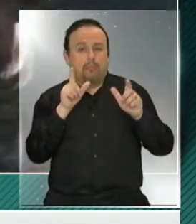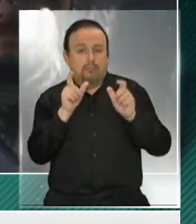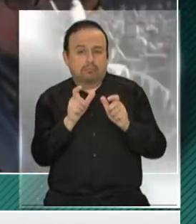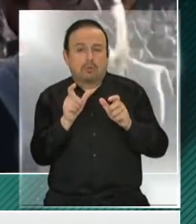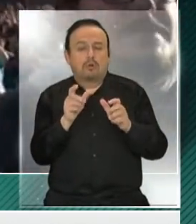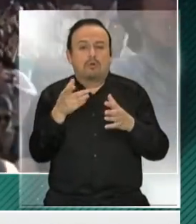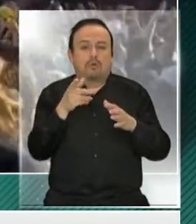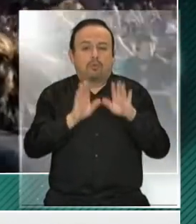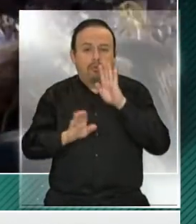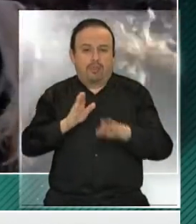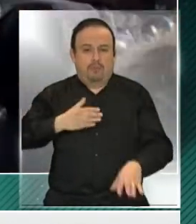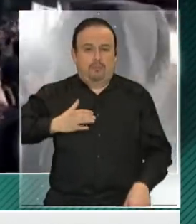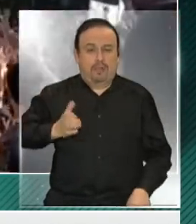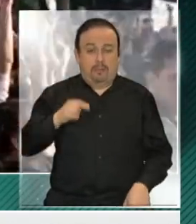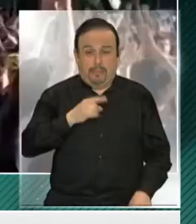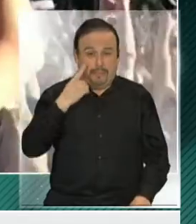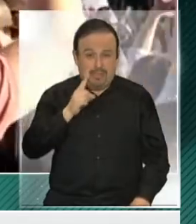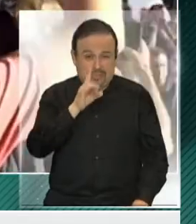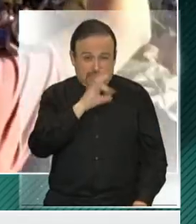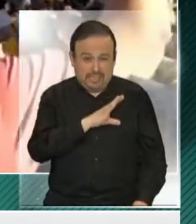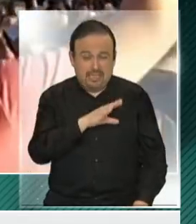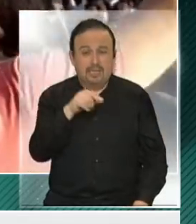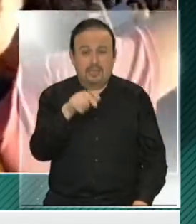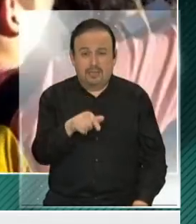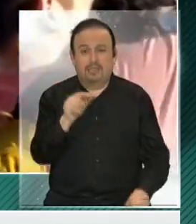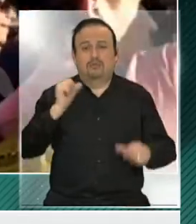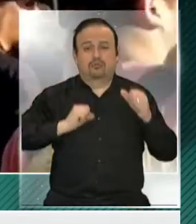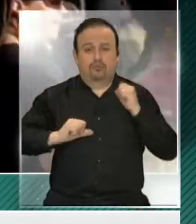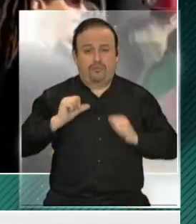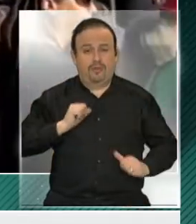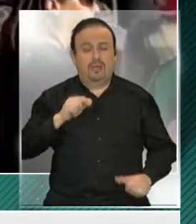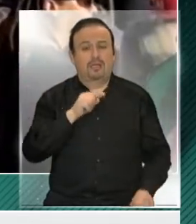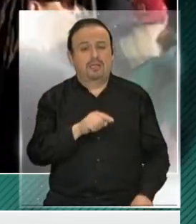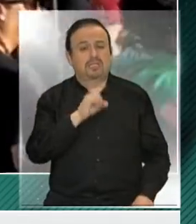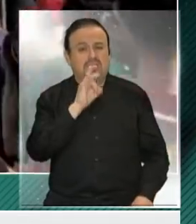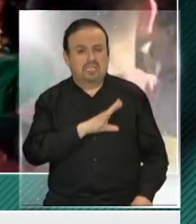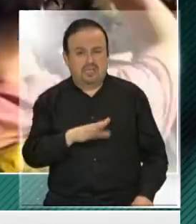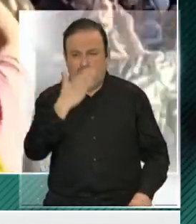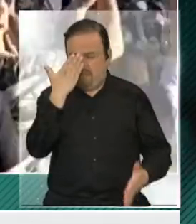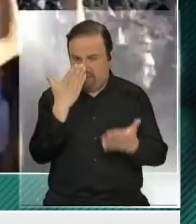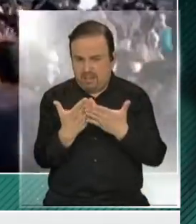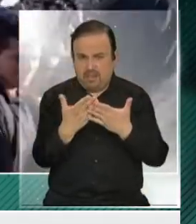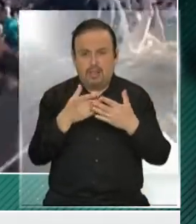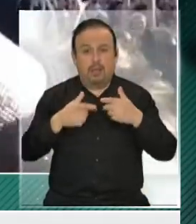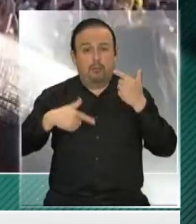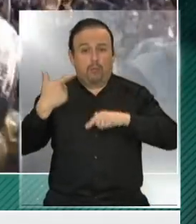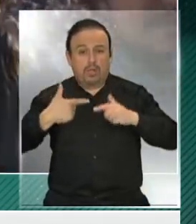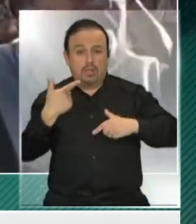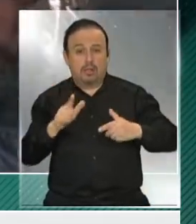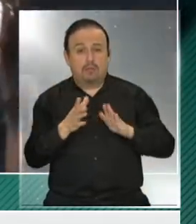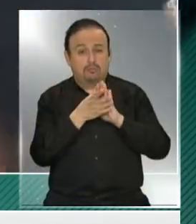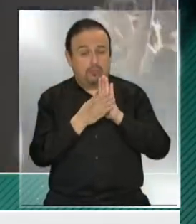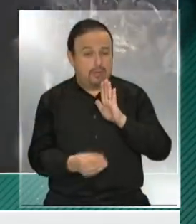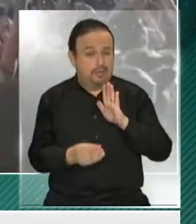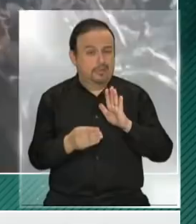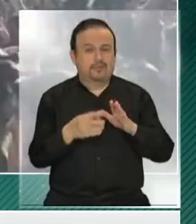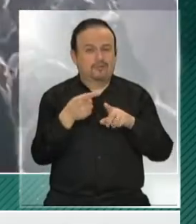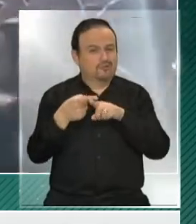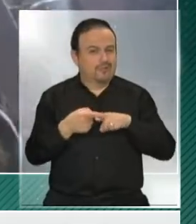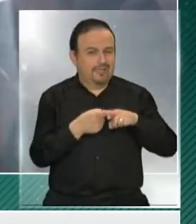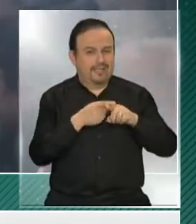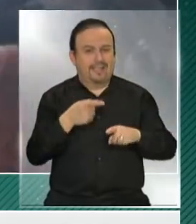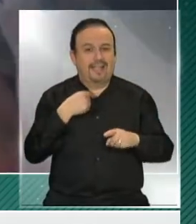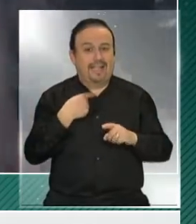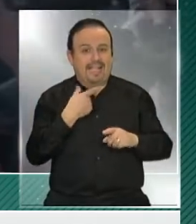nosotros en el chile real es el chile que sufre el chile que se ha visto enfrentado a políticas del modelo socialista al